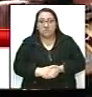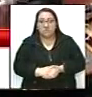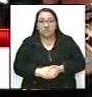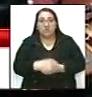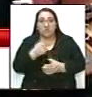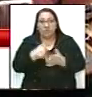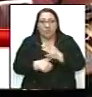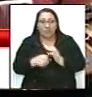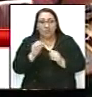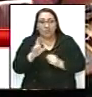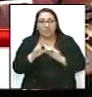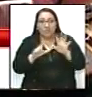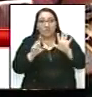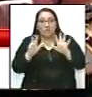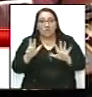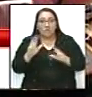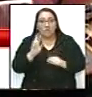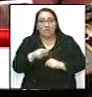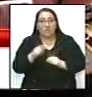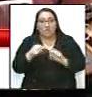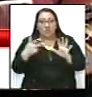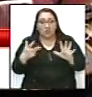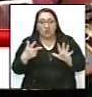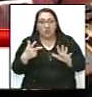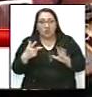Los oficios